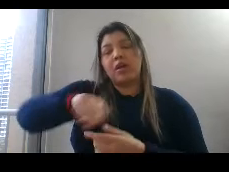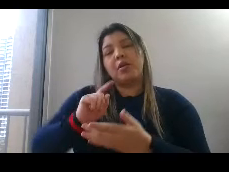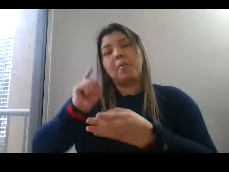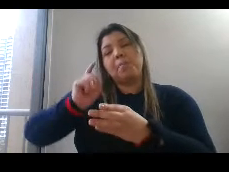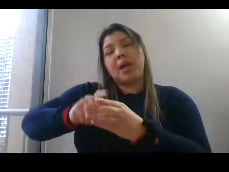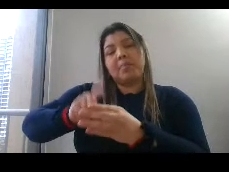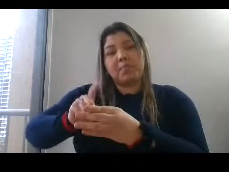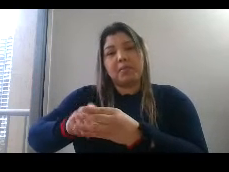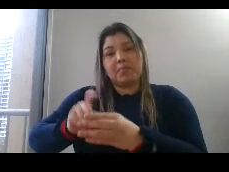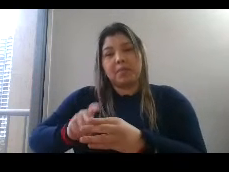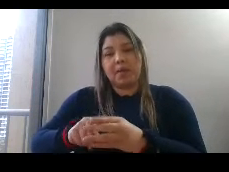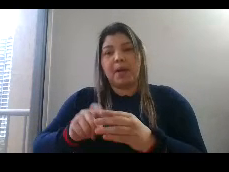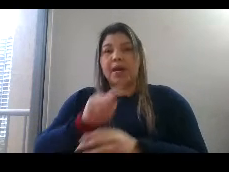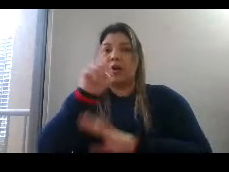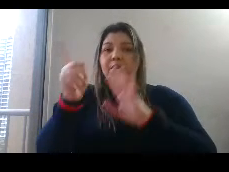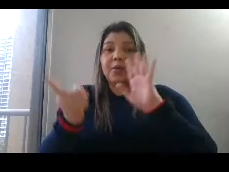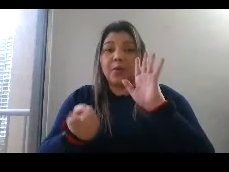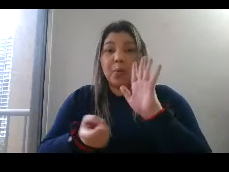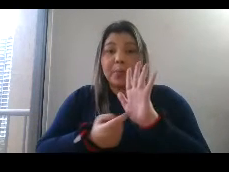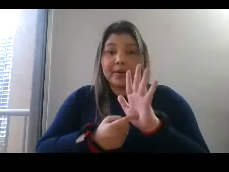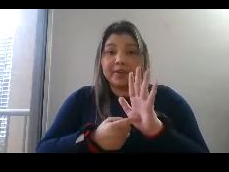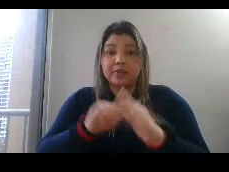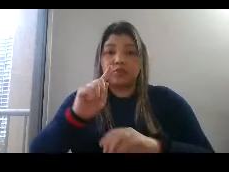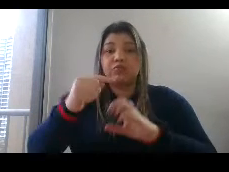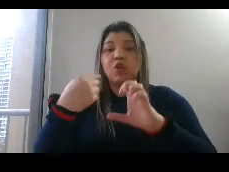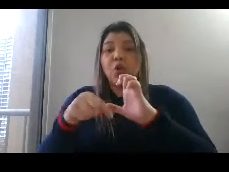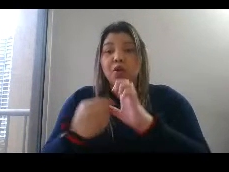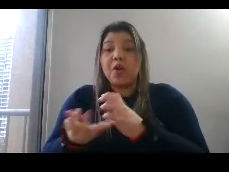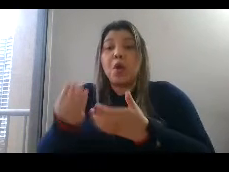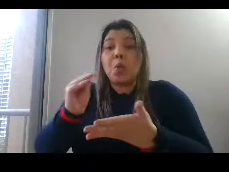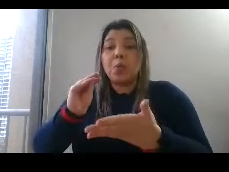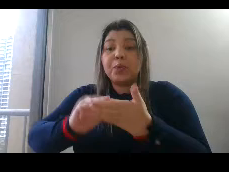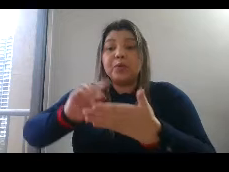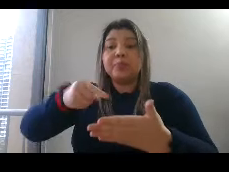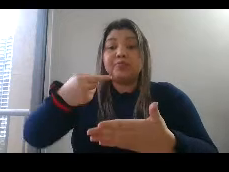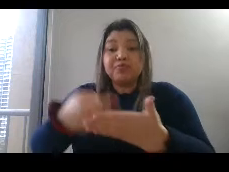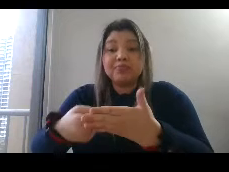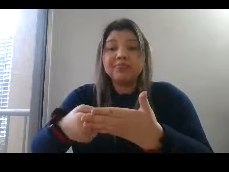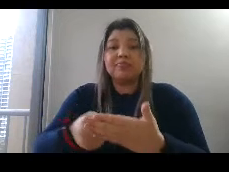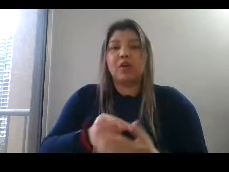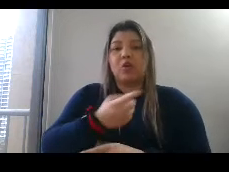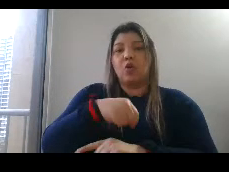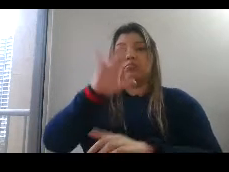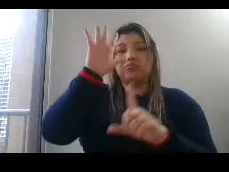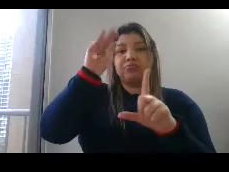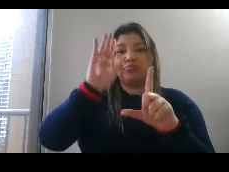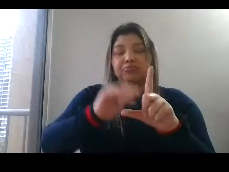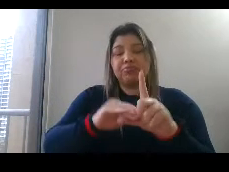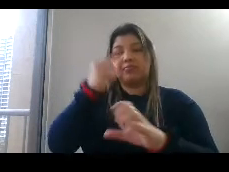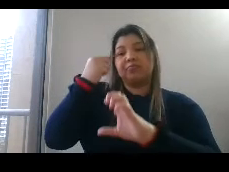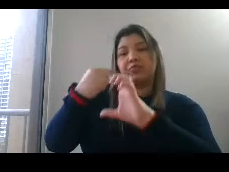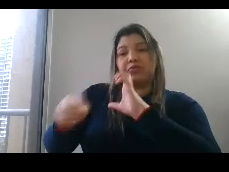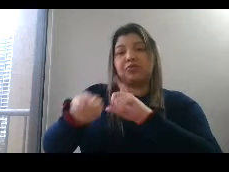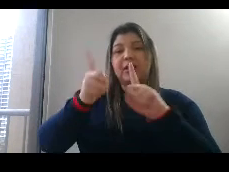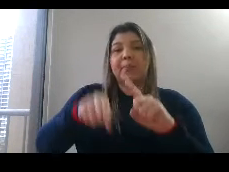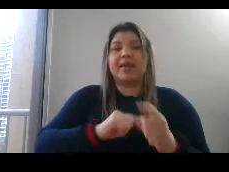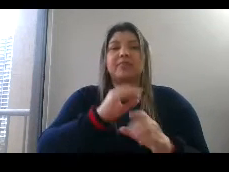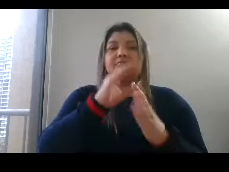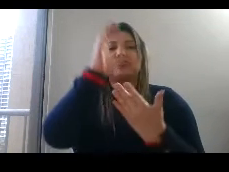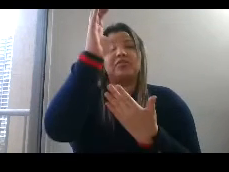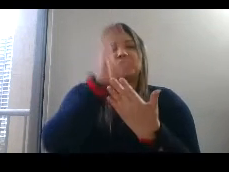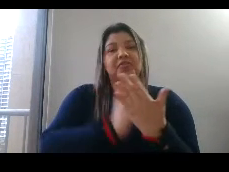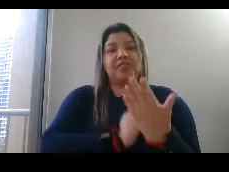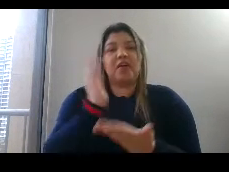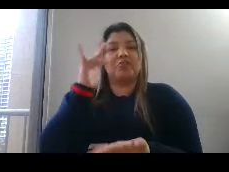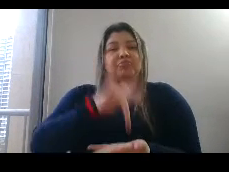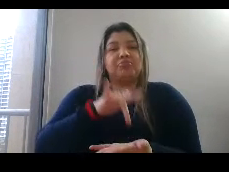enviarles las memorias de este evento a los correos electrónicos registrados y generar el certificado de asistencia, el cual estará disponible en